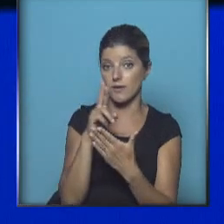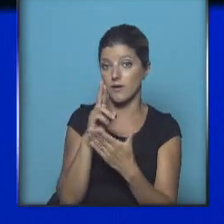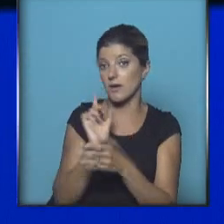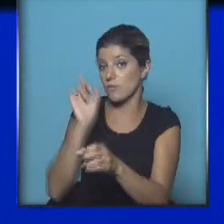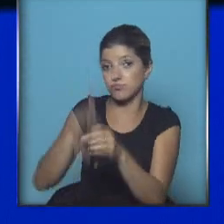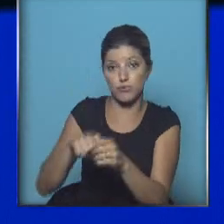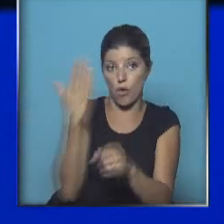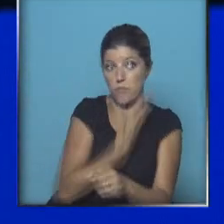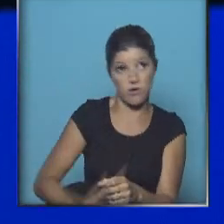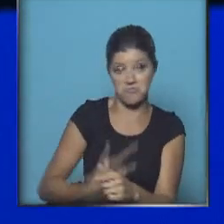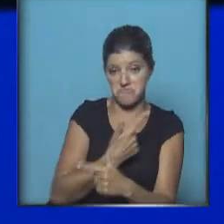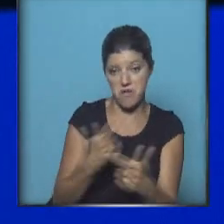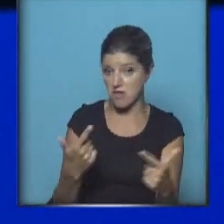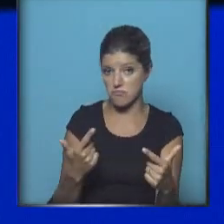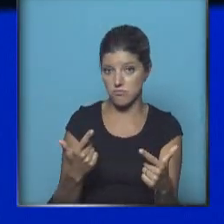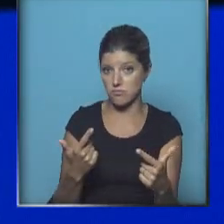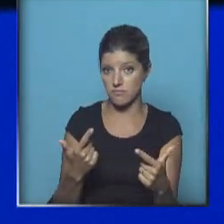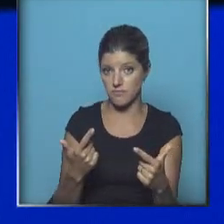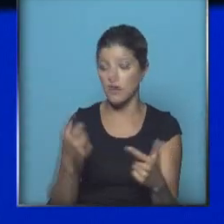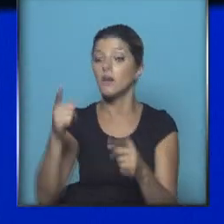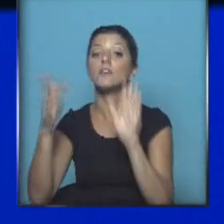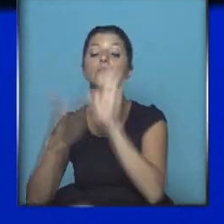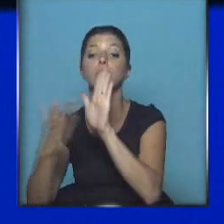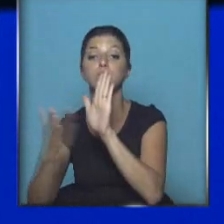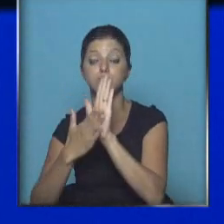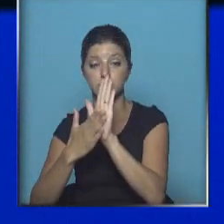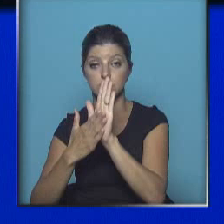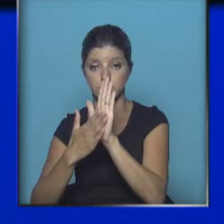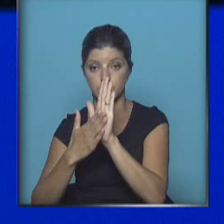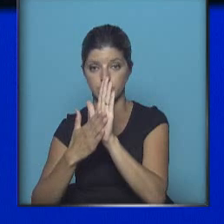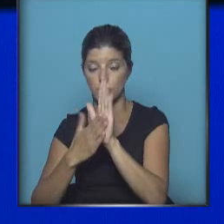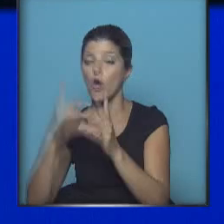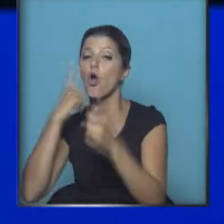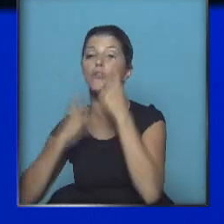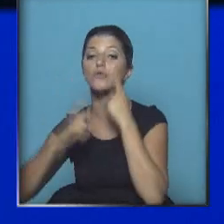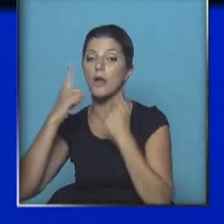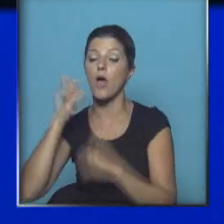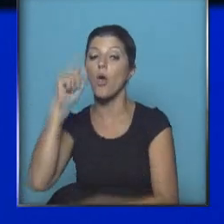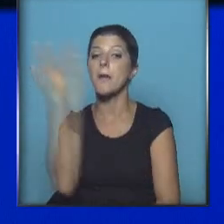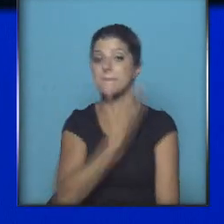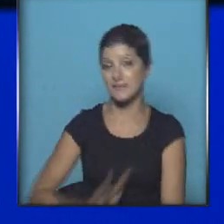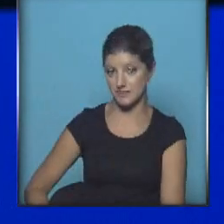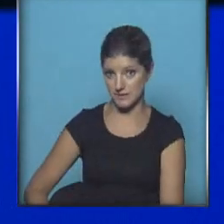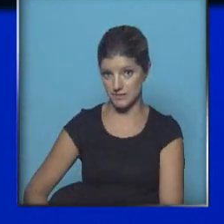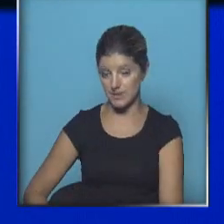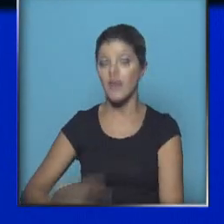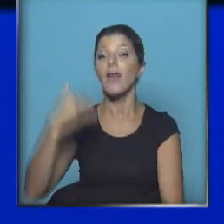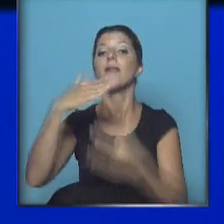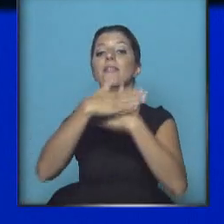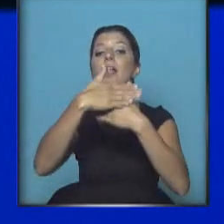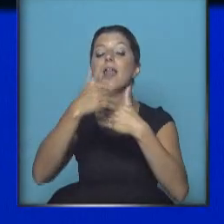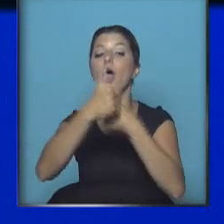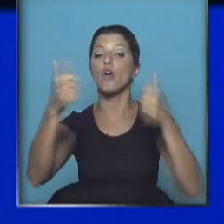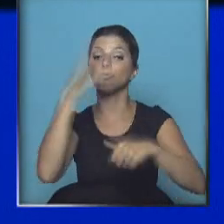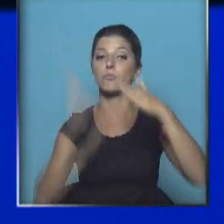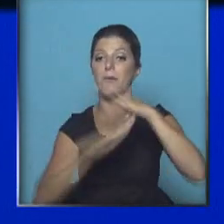con el gobierno, y el peritaje encomendado y controlado por el presidente de la Corte Suprema de Justicia, Ricardo Lorenzetti,